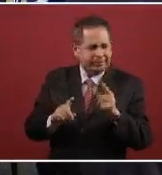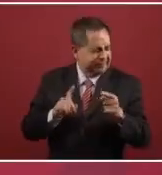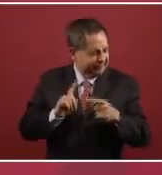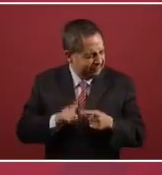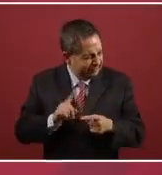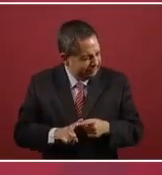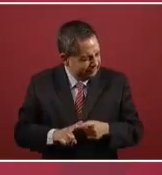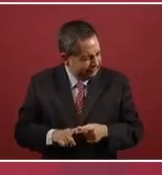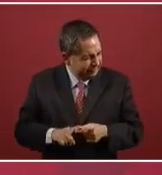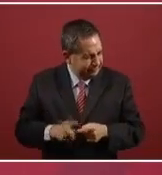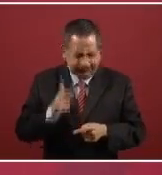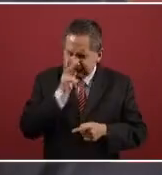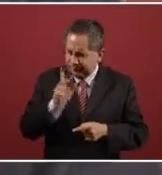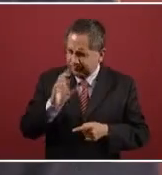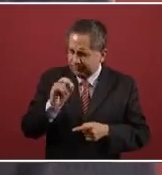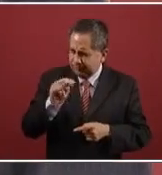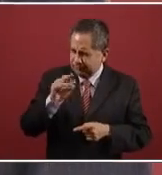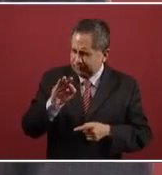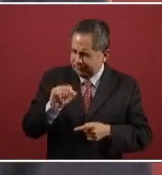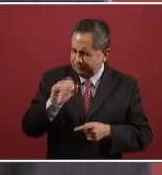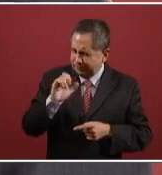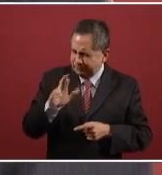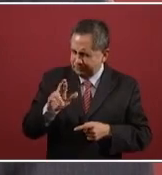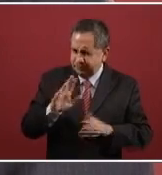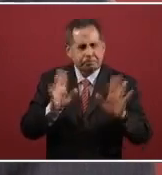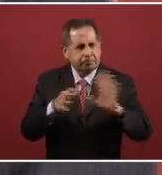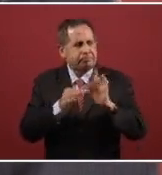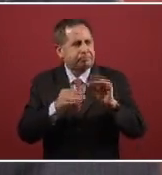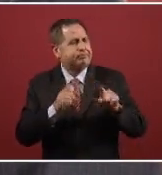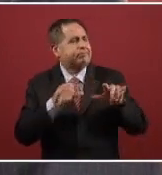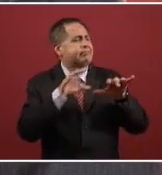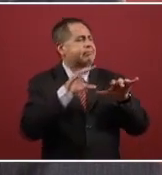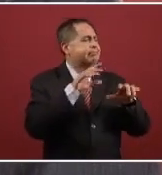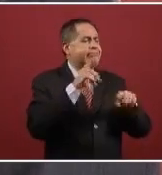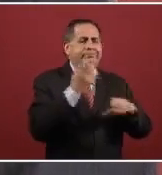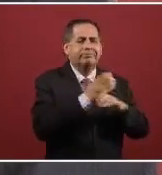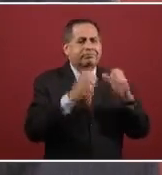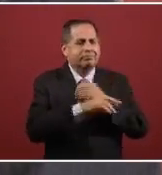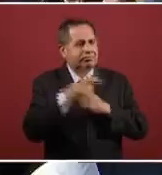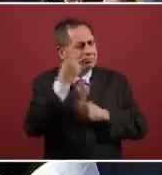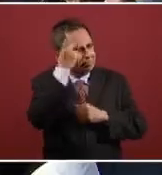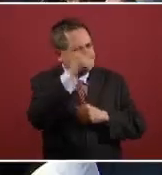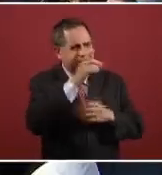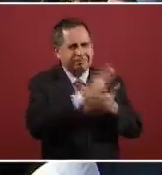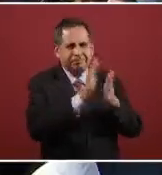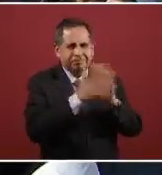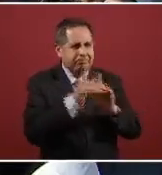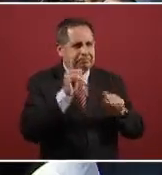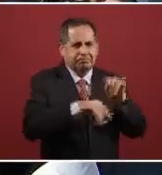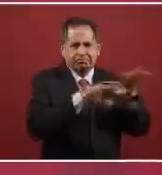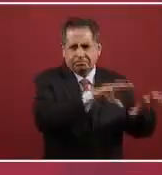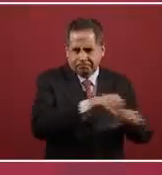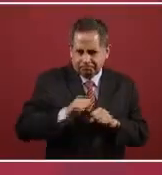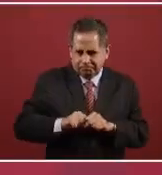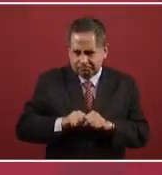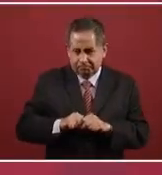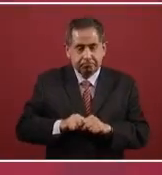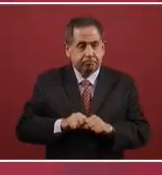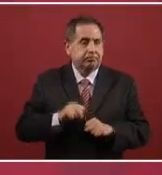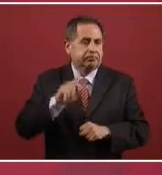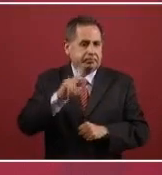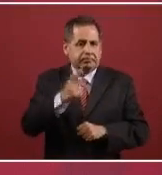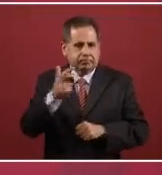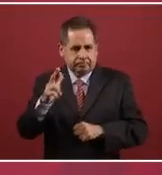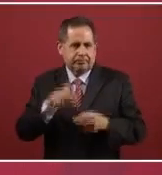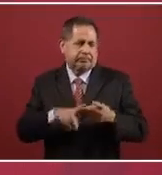las confiscaciones están prohibidas, sí, son aseguramientos de lo que era antes la Procuraduría, la